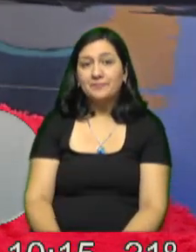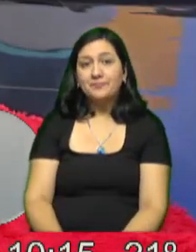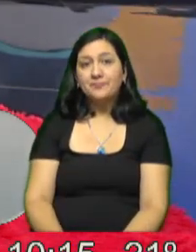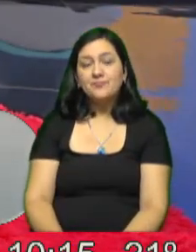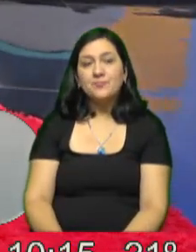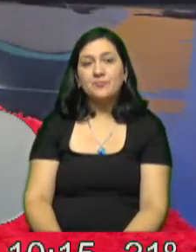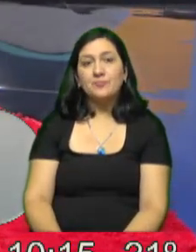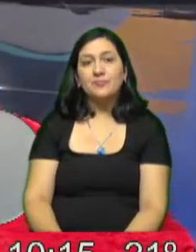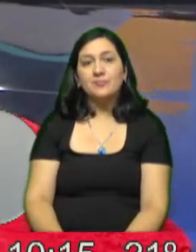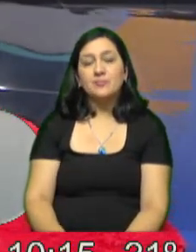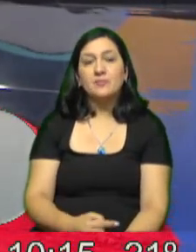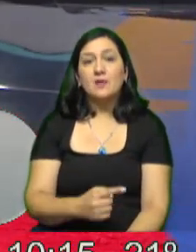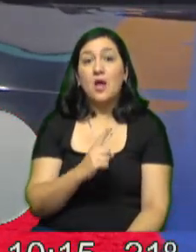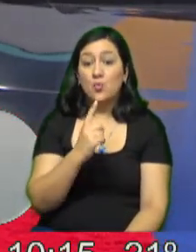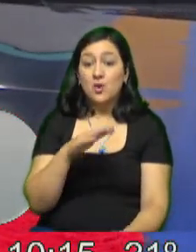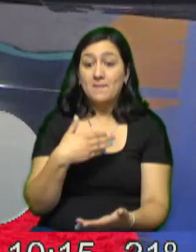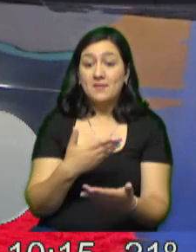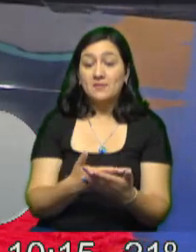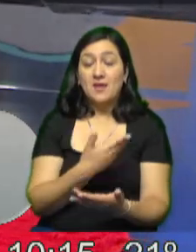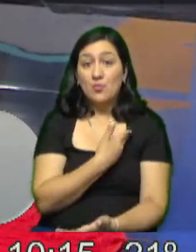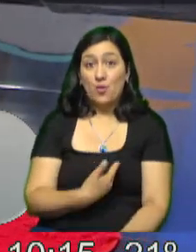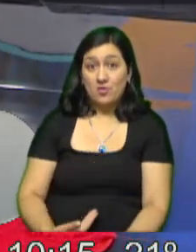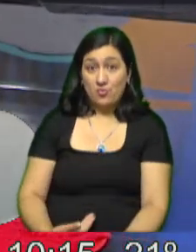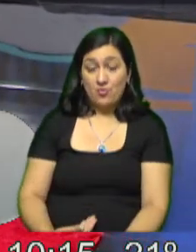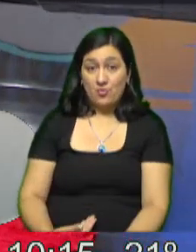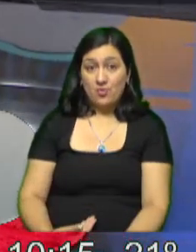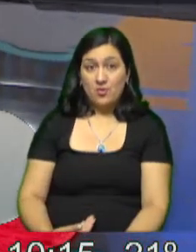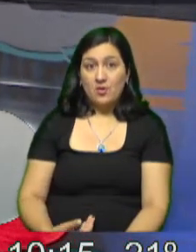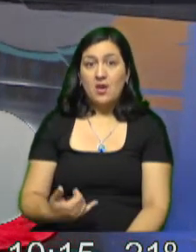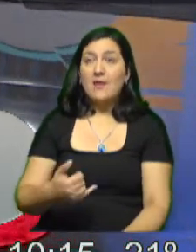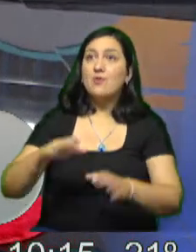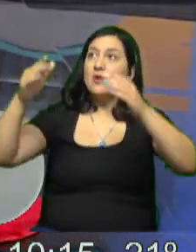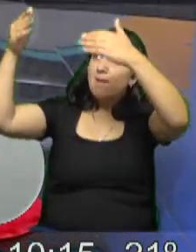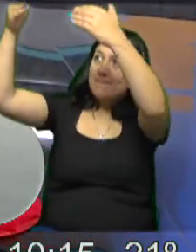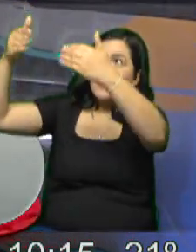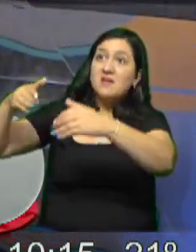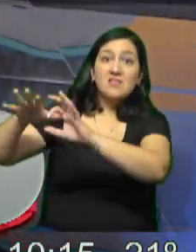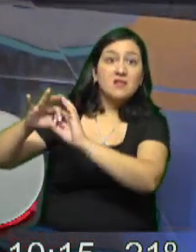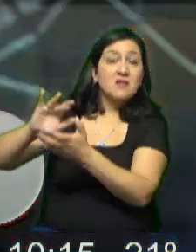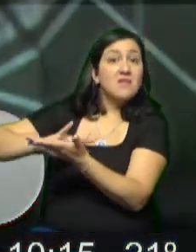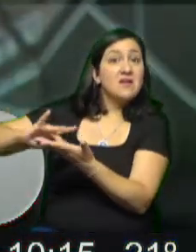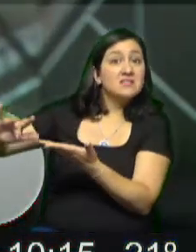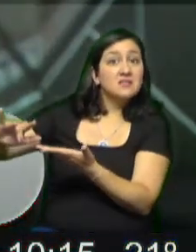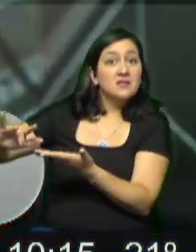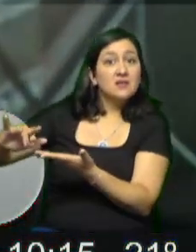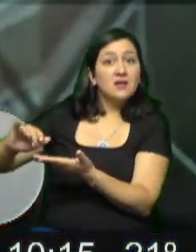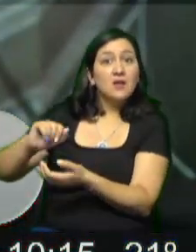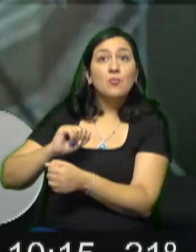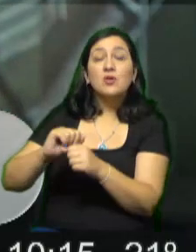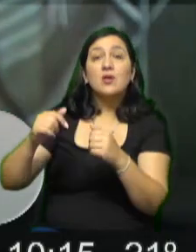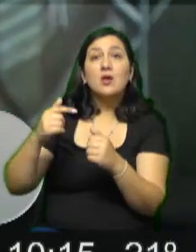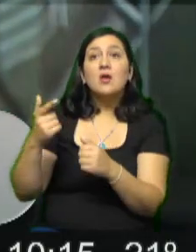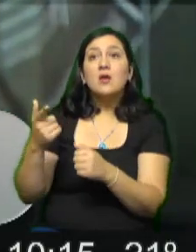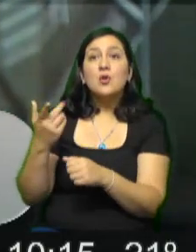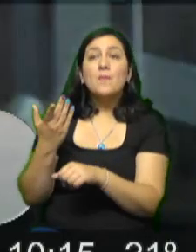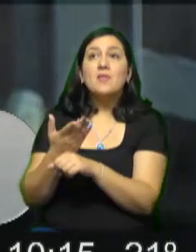en otro, que le planteé eso al dueño, había una pared libre, ¿no? Entonces dije, ¿por qué no conseguís unas tablas o